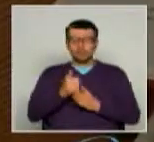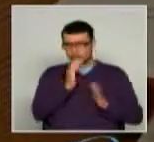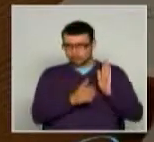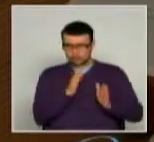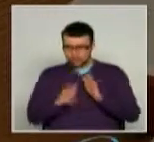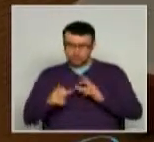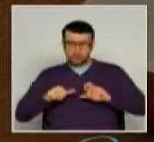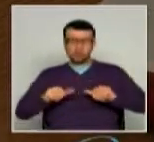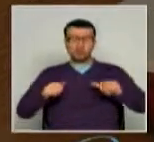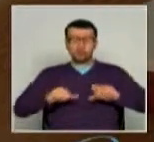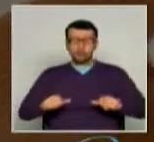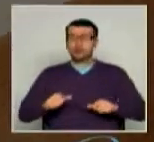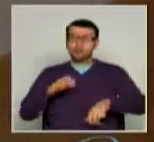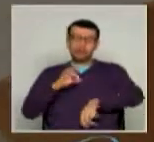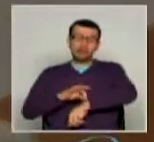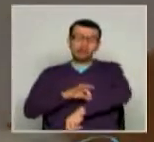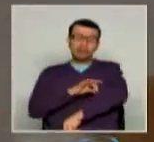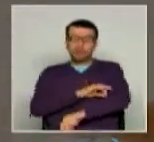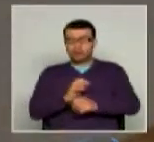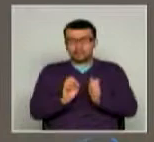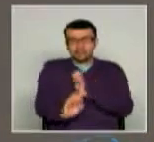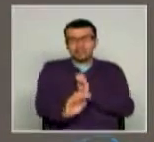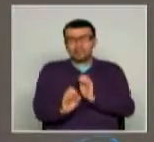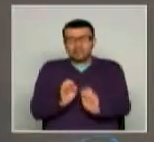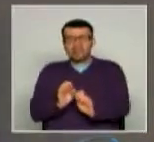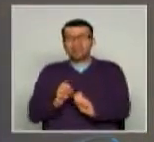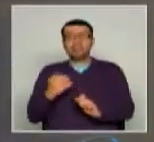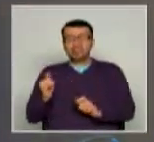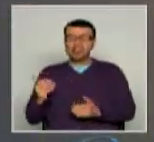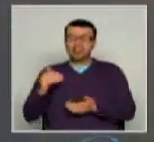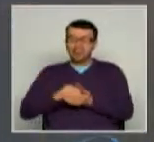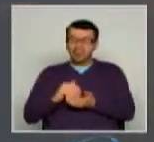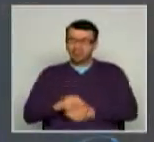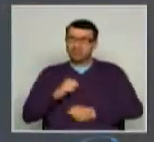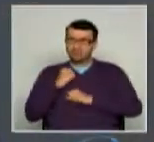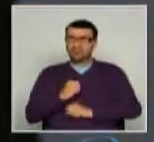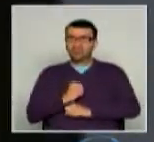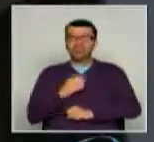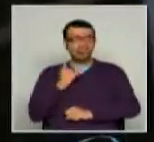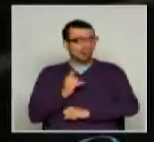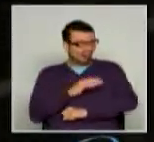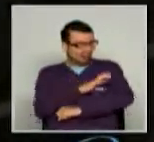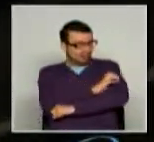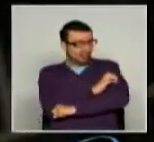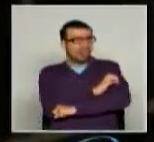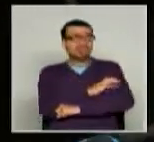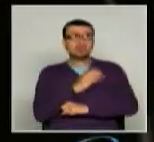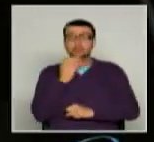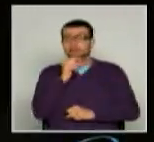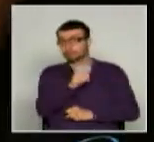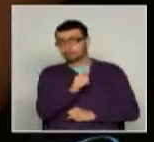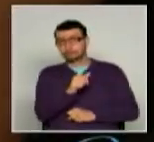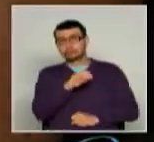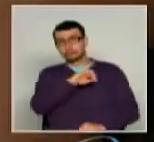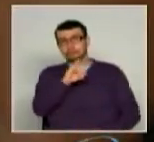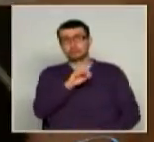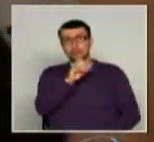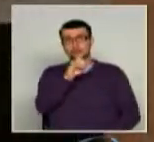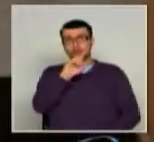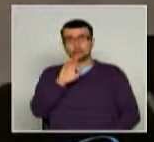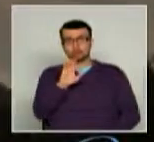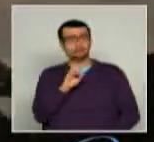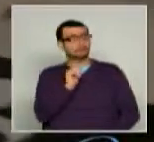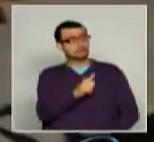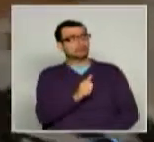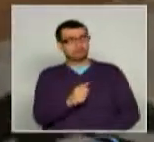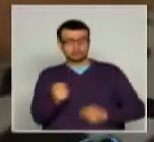quiropraxia, colocamos el equipo en esa función y fortalecemos músculos del cuádriceps. En este caso específico con José estamos trabajando toda la zona